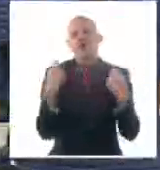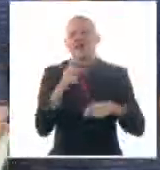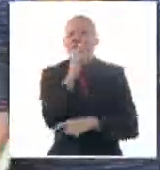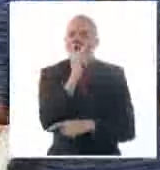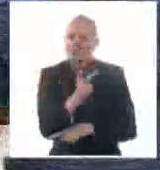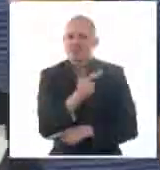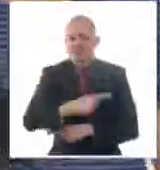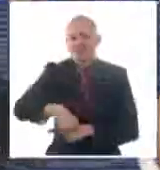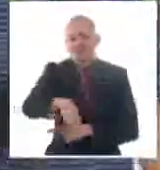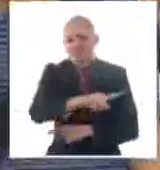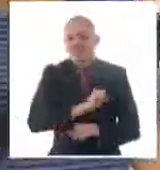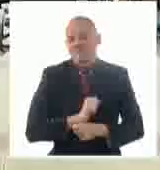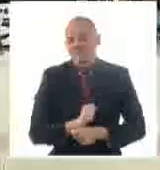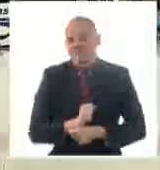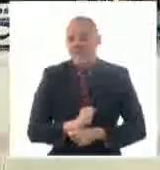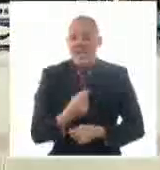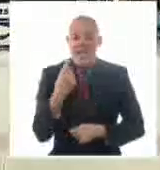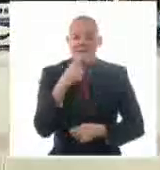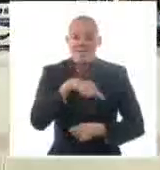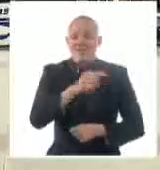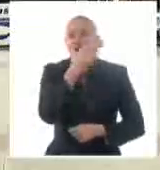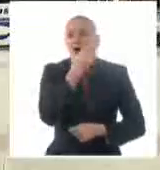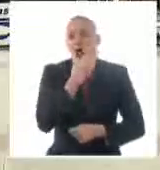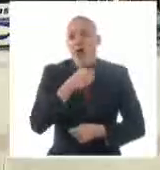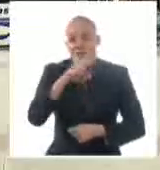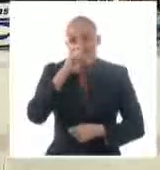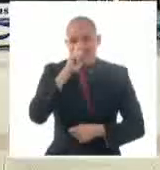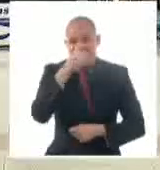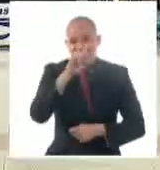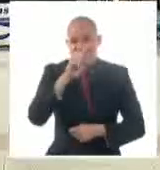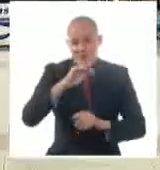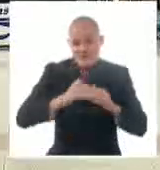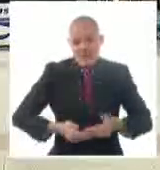cubana libra para que menos adolescentes vean interrumpidos o